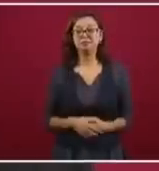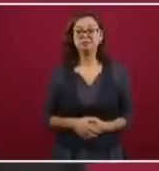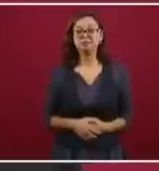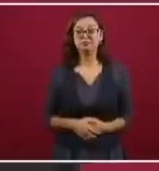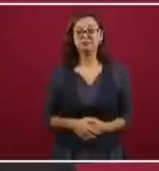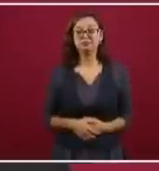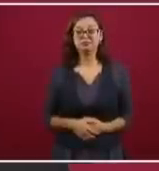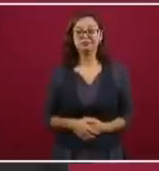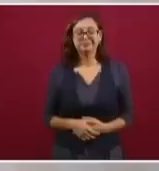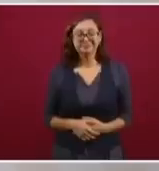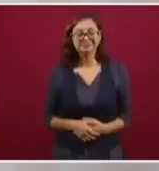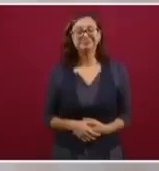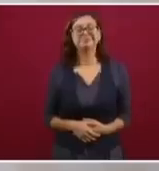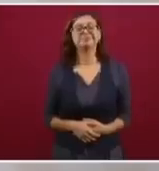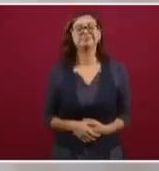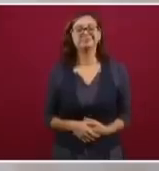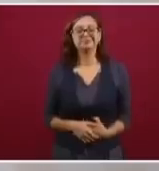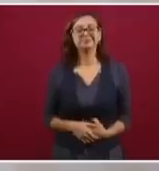No va a faltar